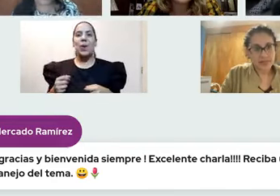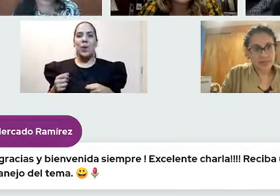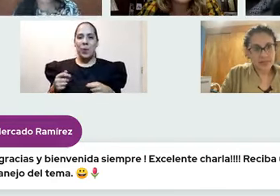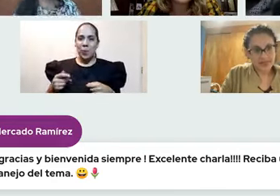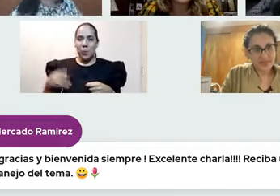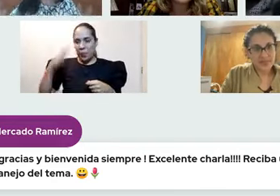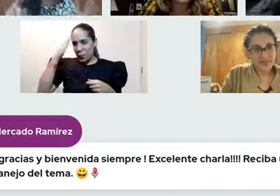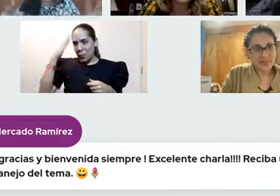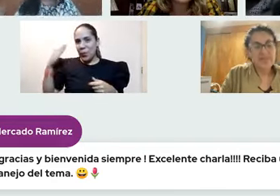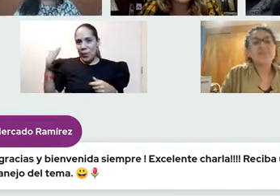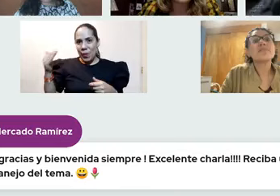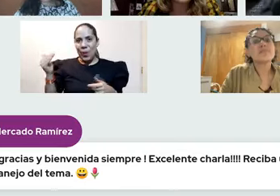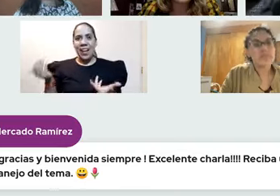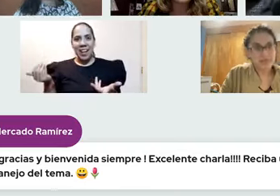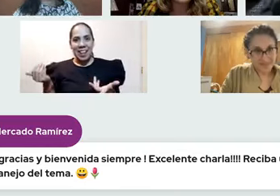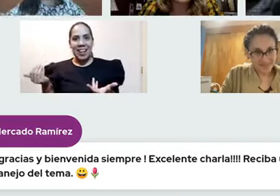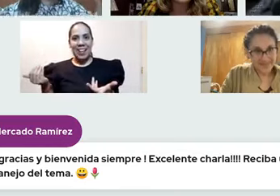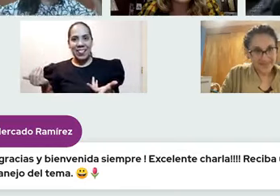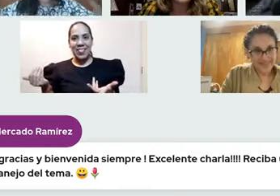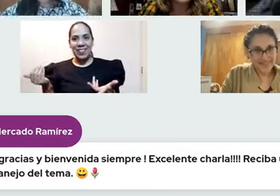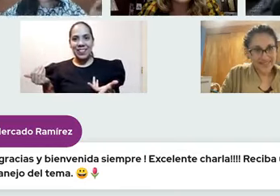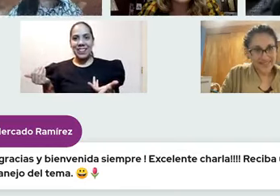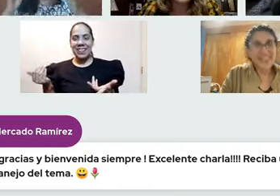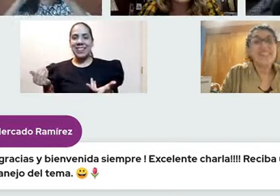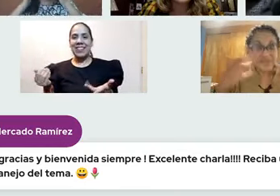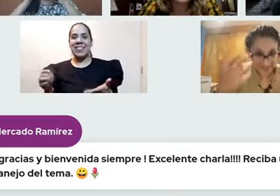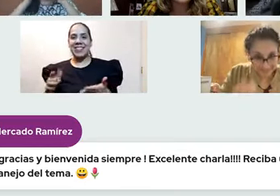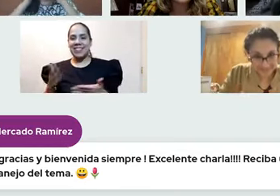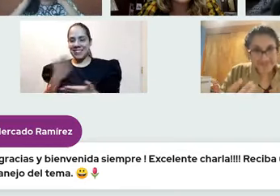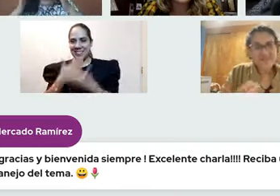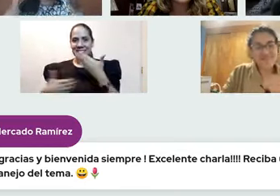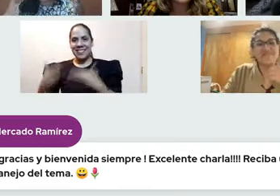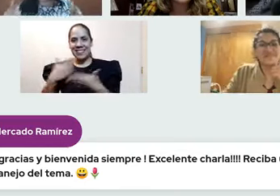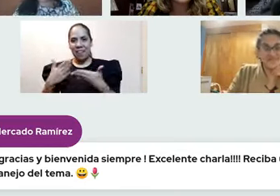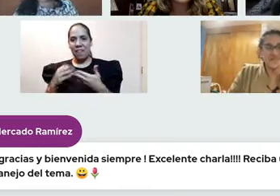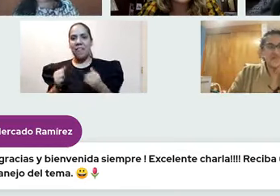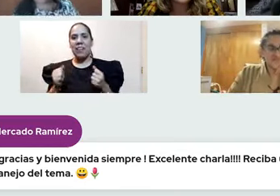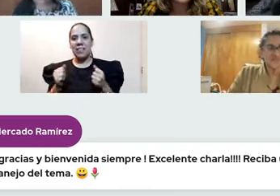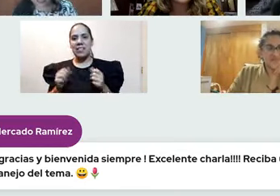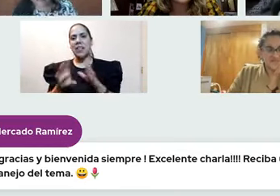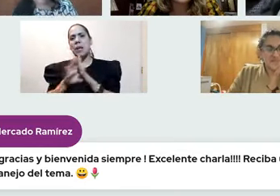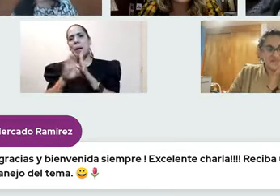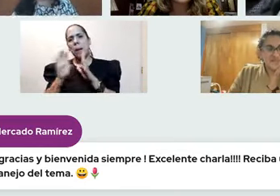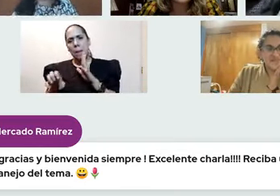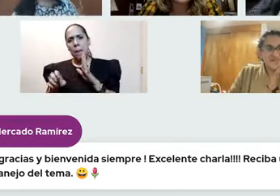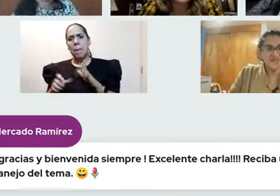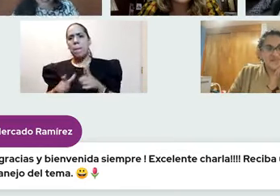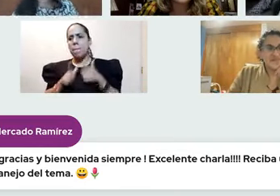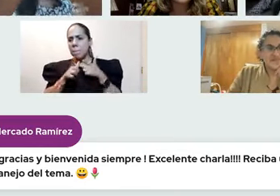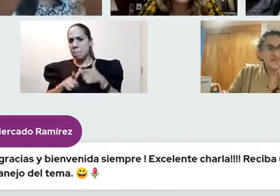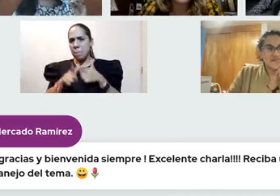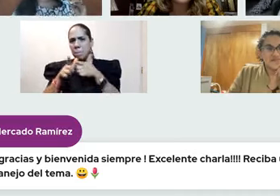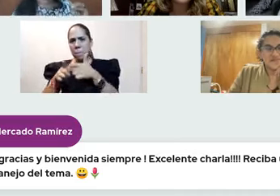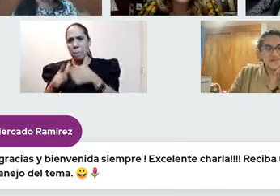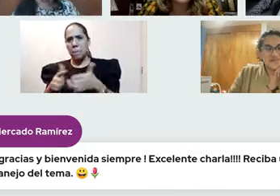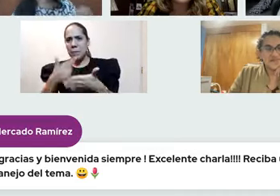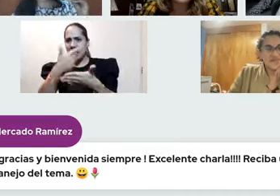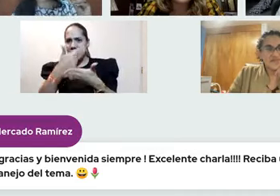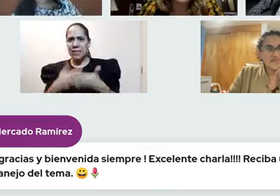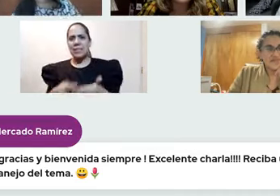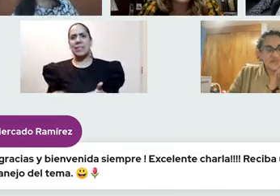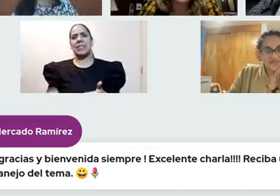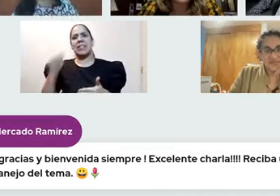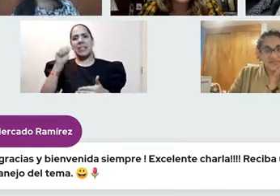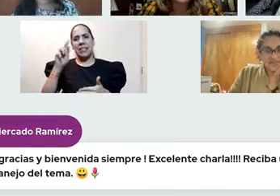del tribunal. No, no, no es cuento, pero de verdad estamos ofreciendo, está ofreciendo el tribunal talleres